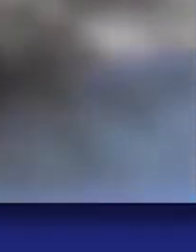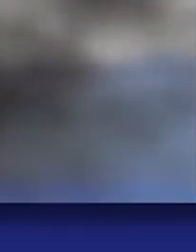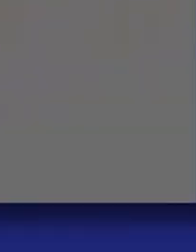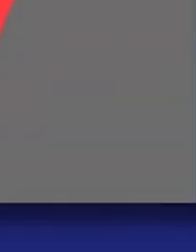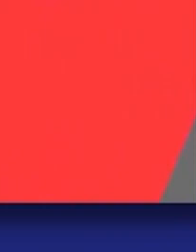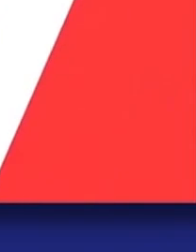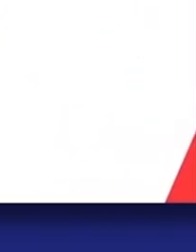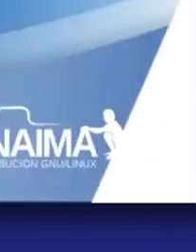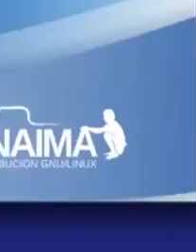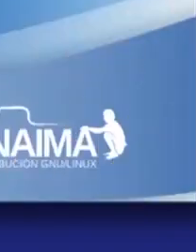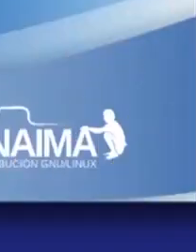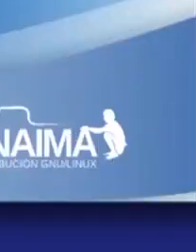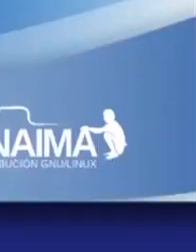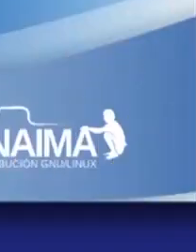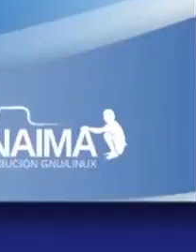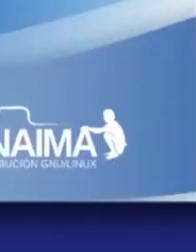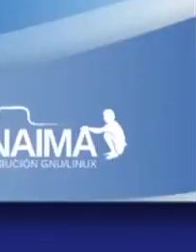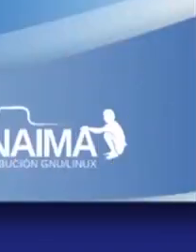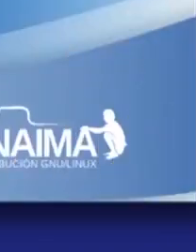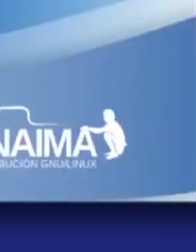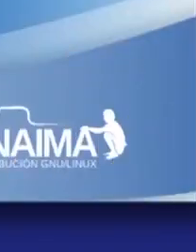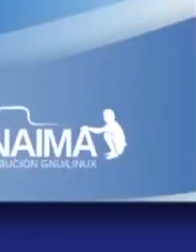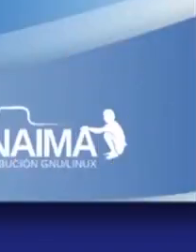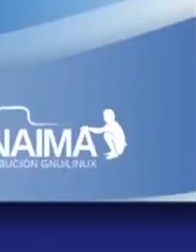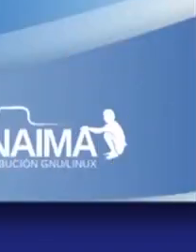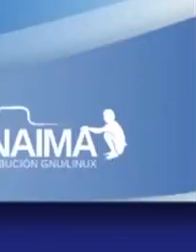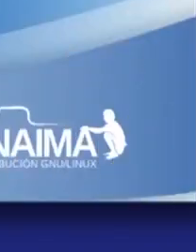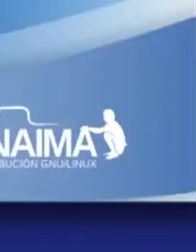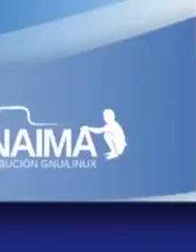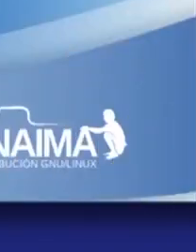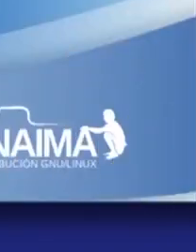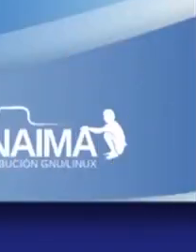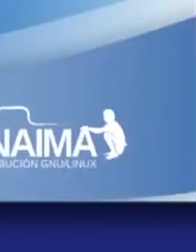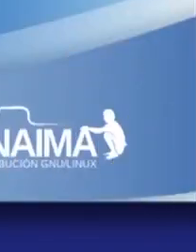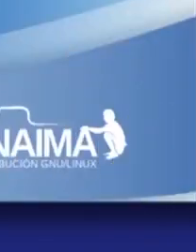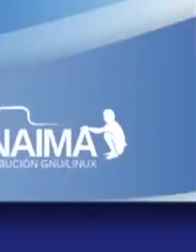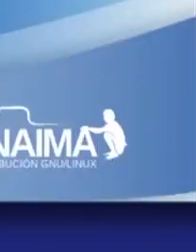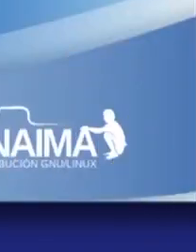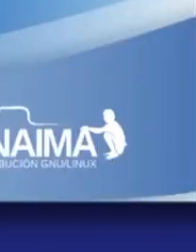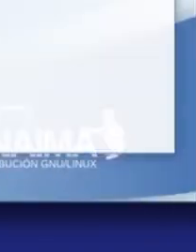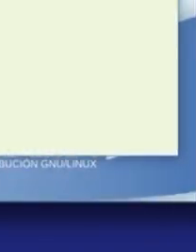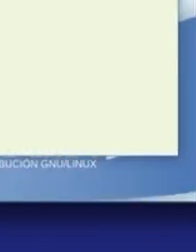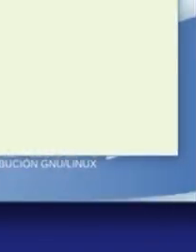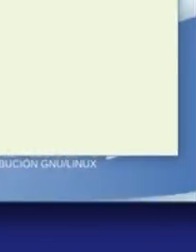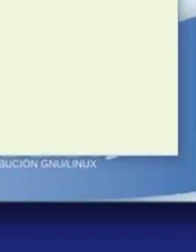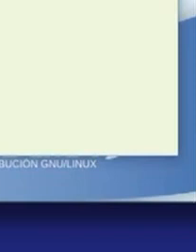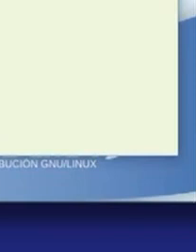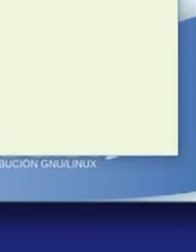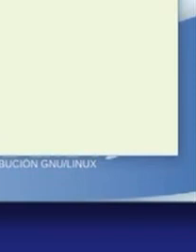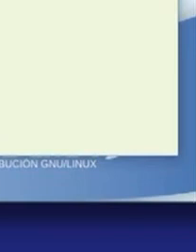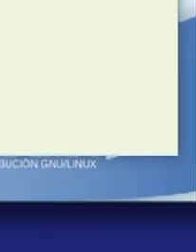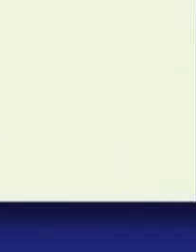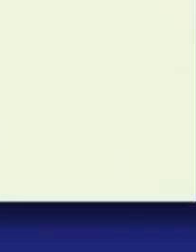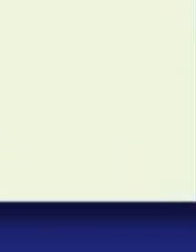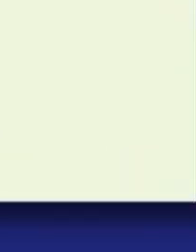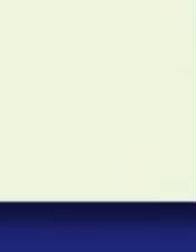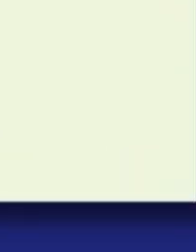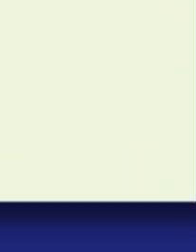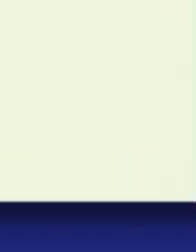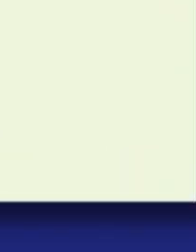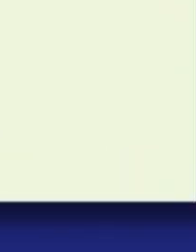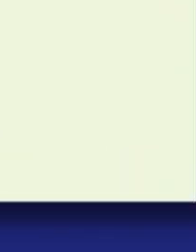JClick. Paso 1. Abrimos el icono de JClick Autor. Con esta aplicación vamos a crear y editar las actividades